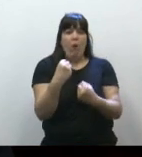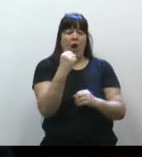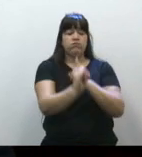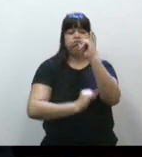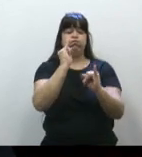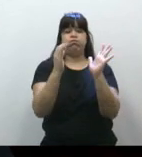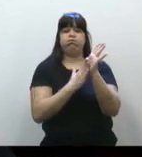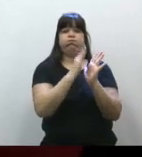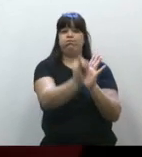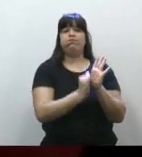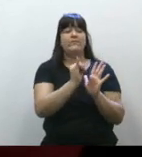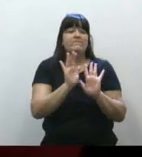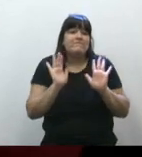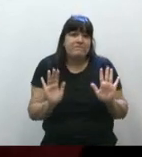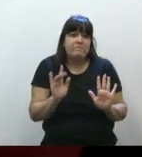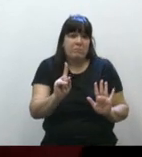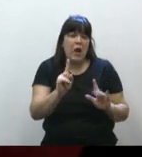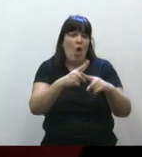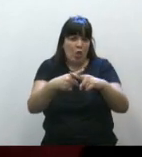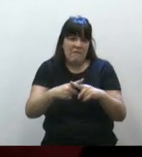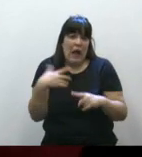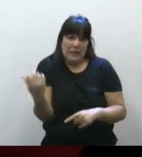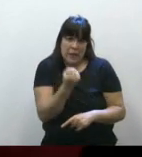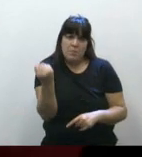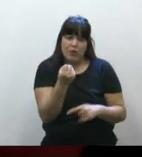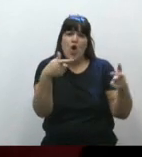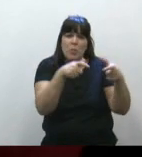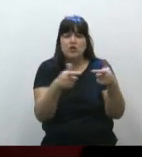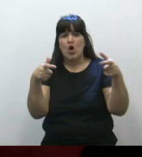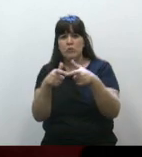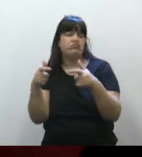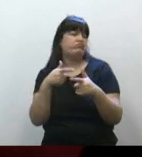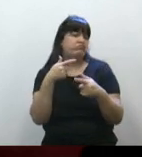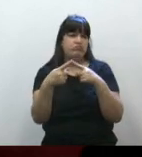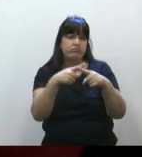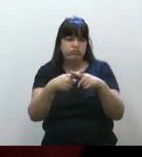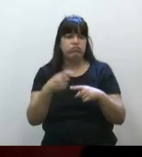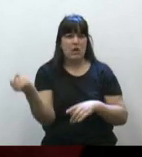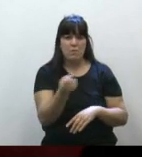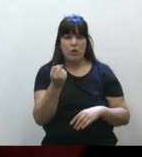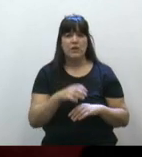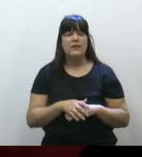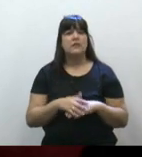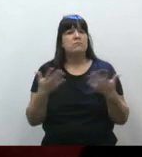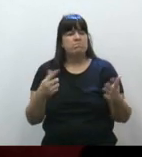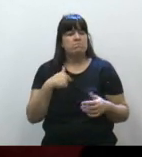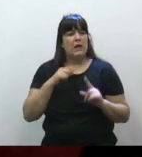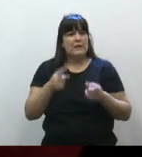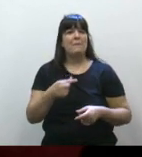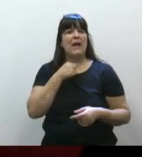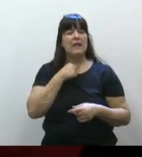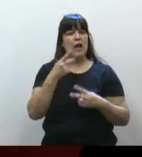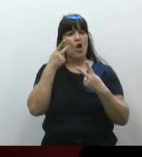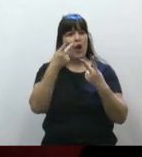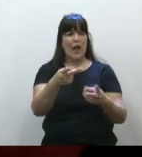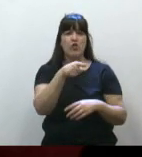bueno fue un debate importante y en este sentido yo también quiero reivindicar a la